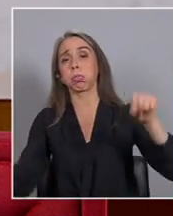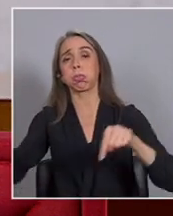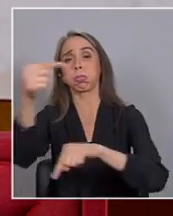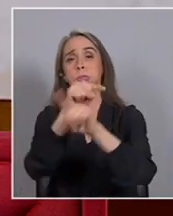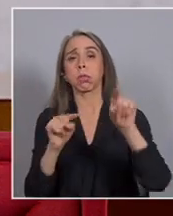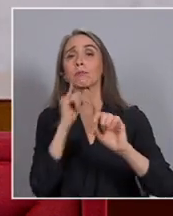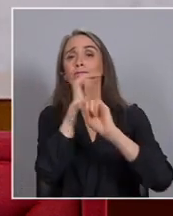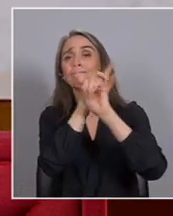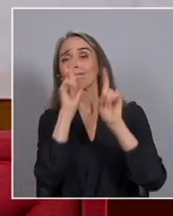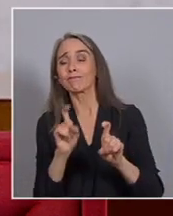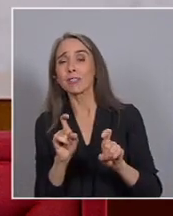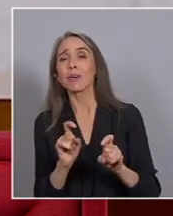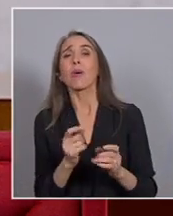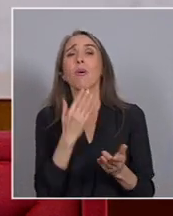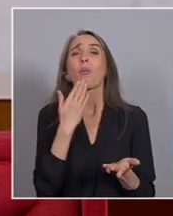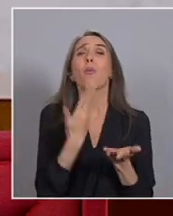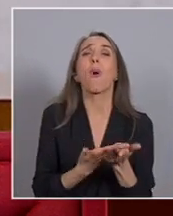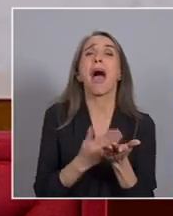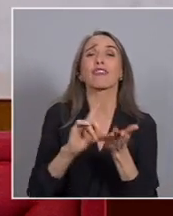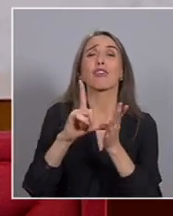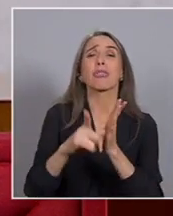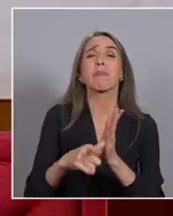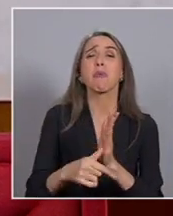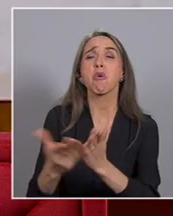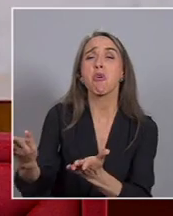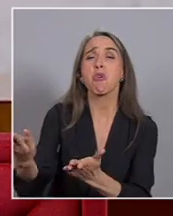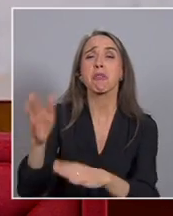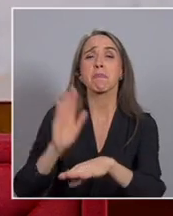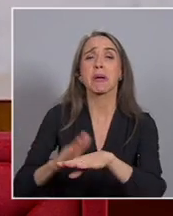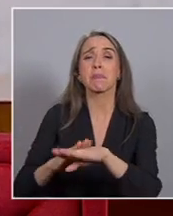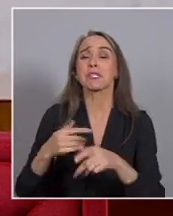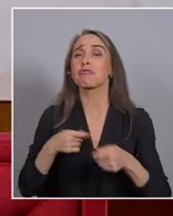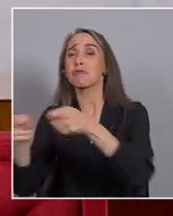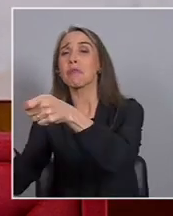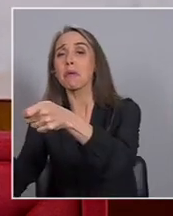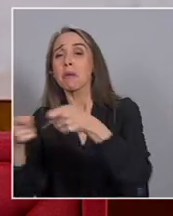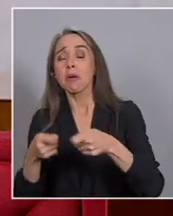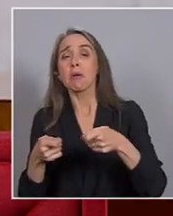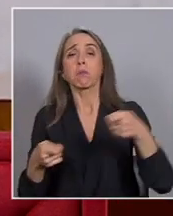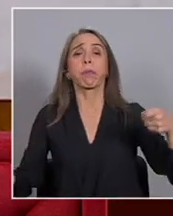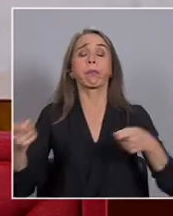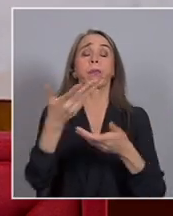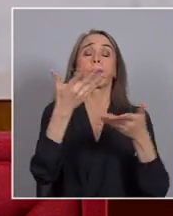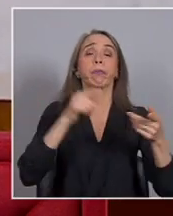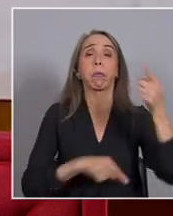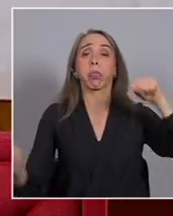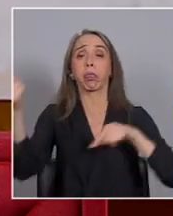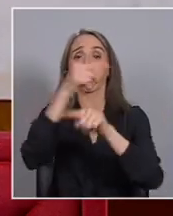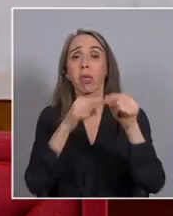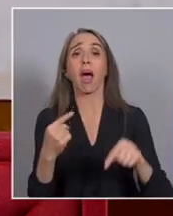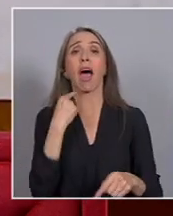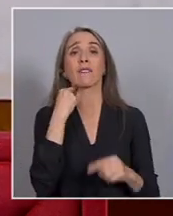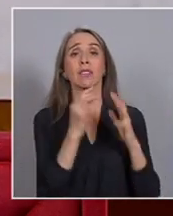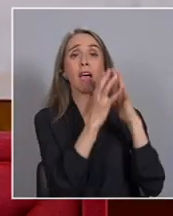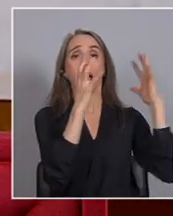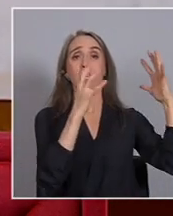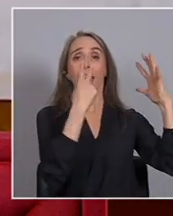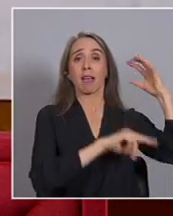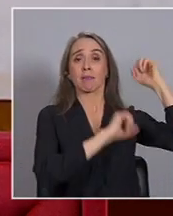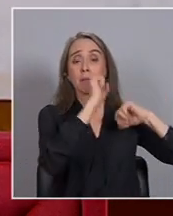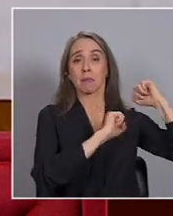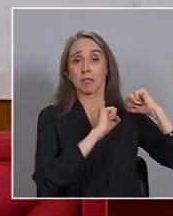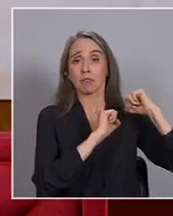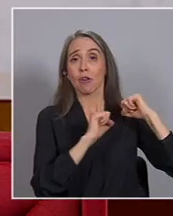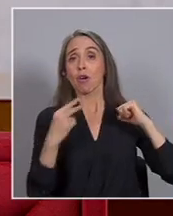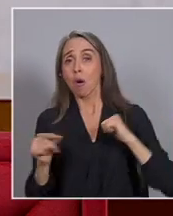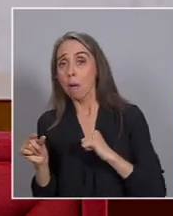y la incertidumbre, los tiempos de tramitación de permisos, afecta demasiado tanto a los grandes como